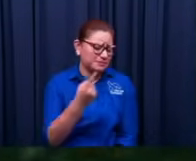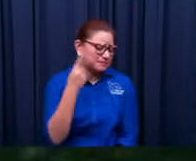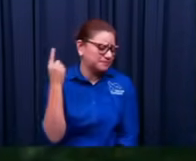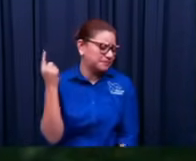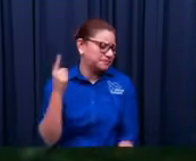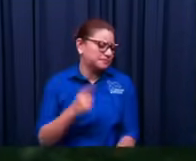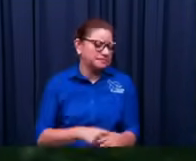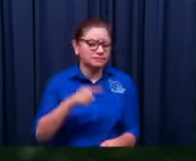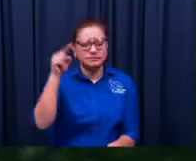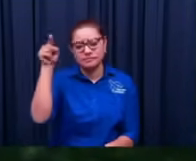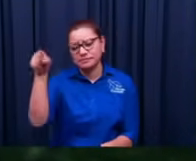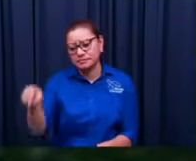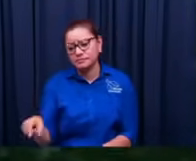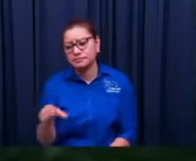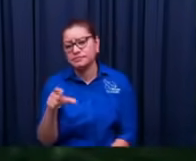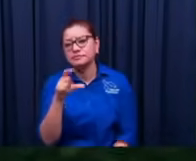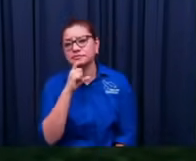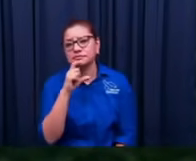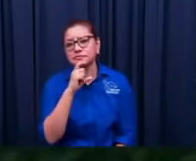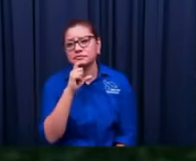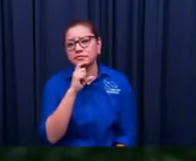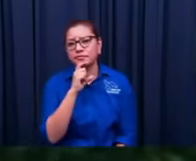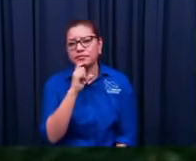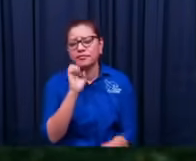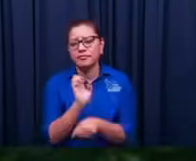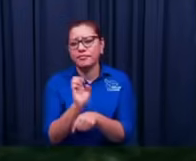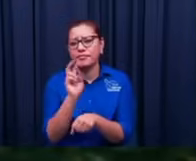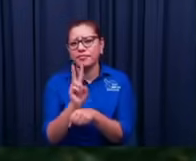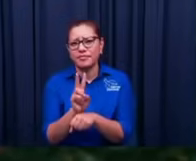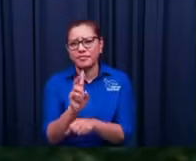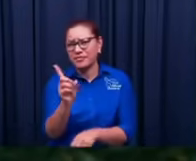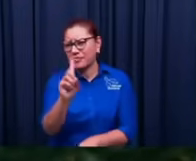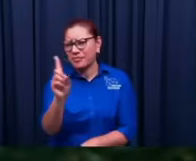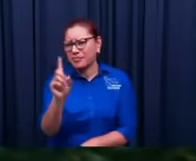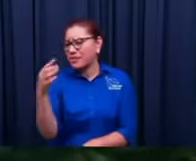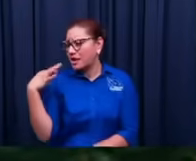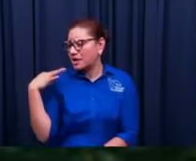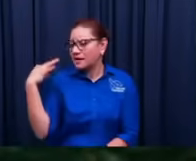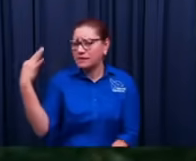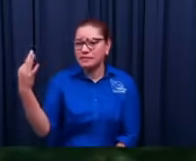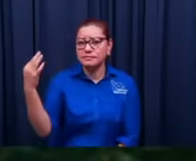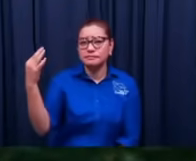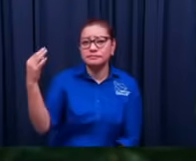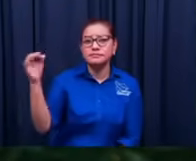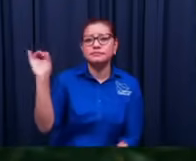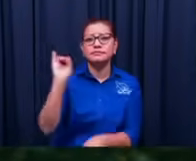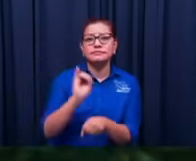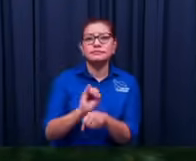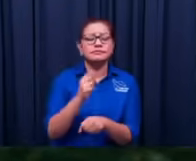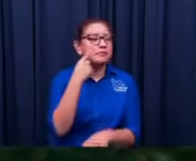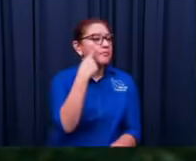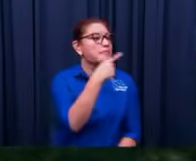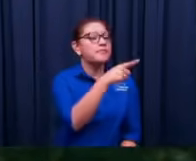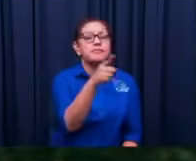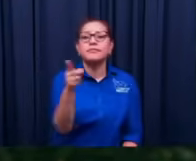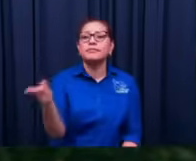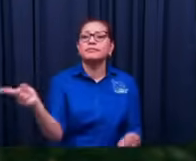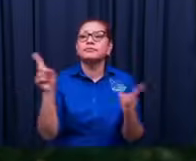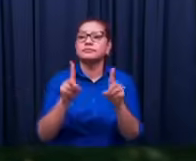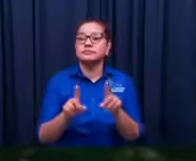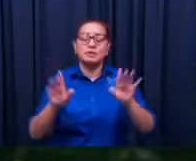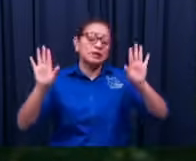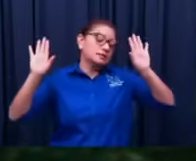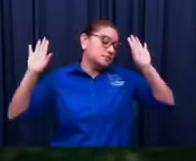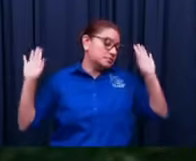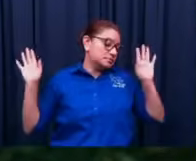vamos a salir a cenar, es que lo estoy evangelizando. No, hombre, solo invítalo, solo dile: ven y ve. Ay, no, es que